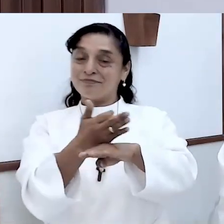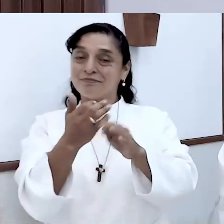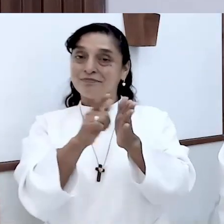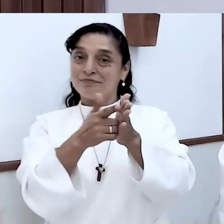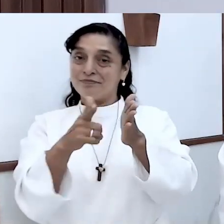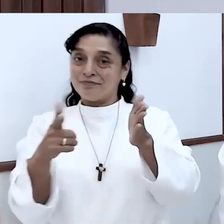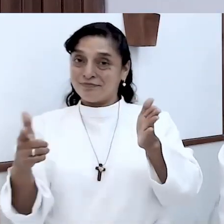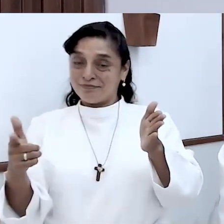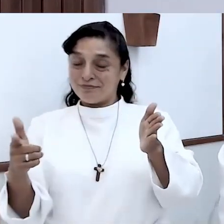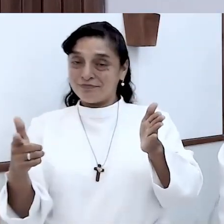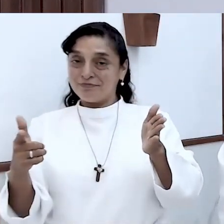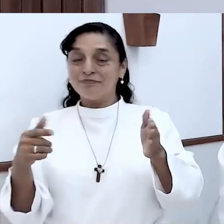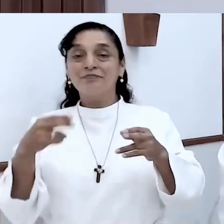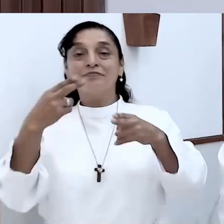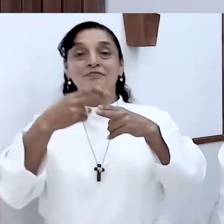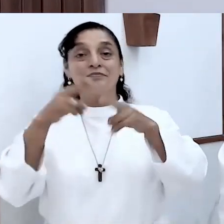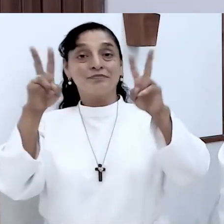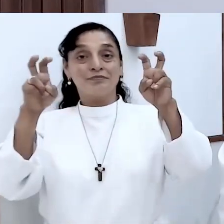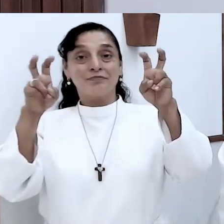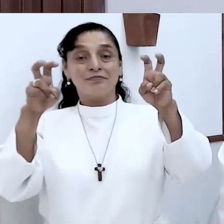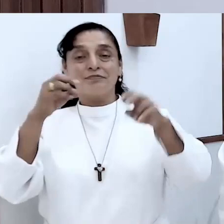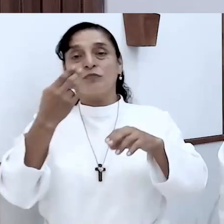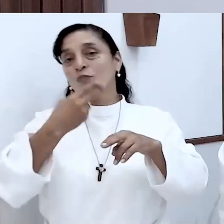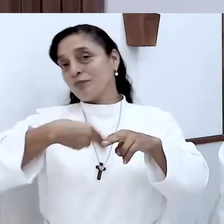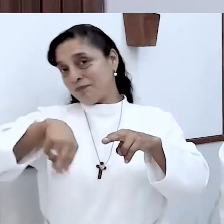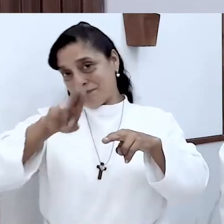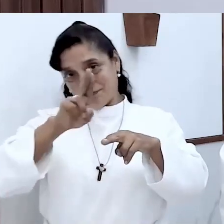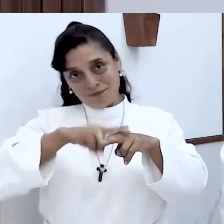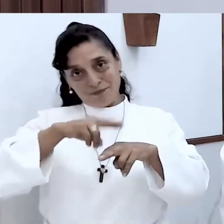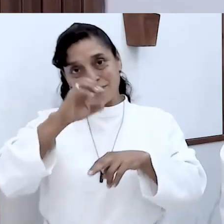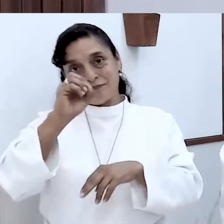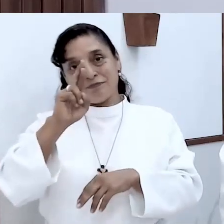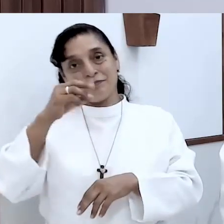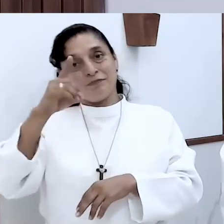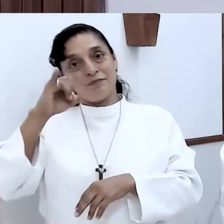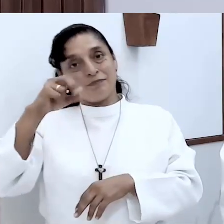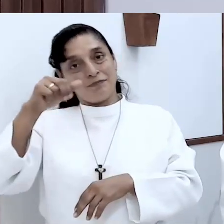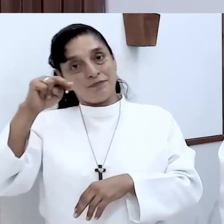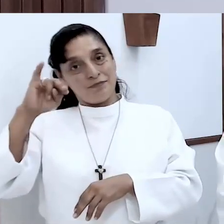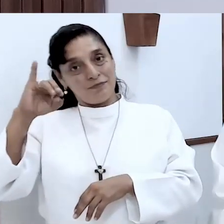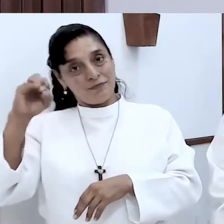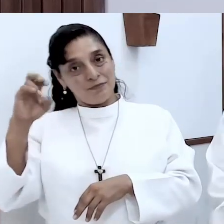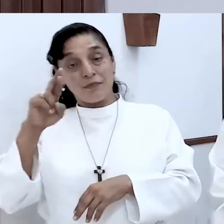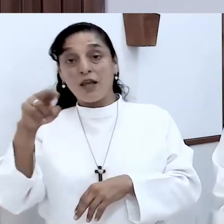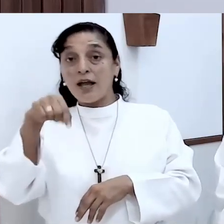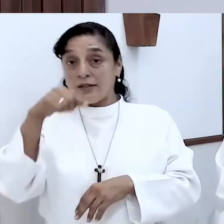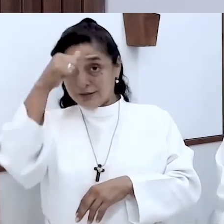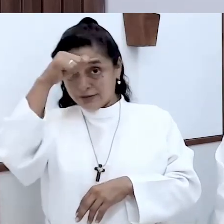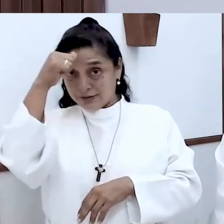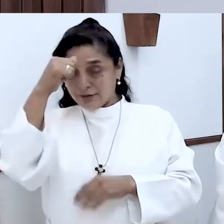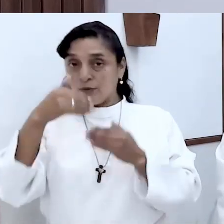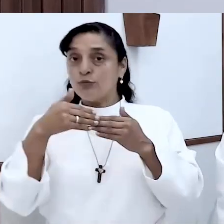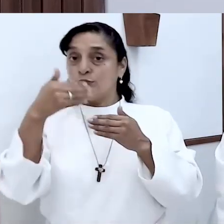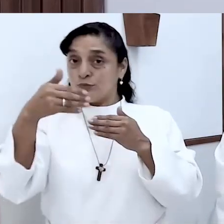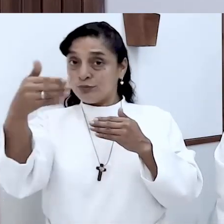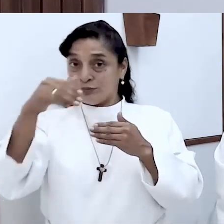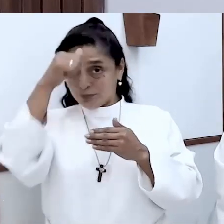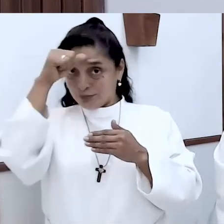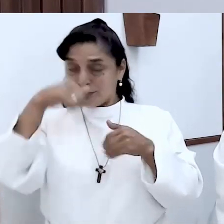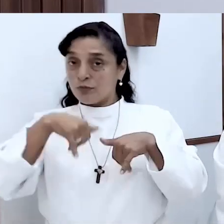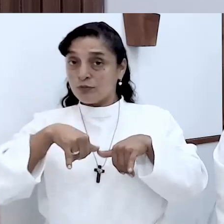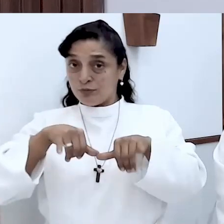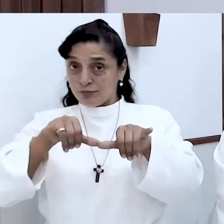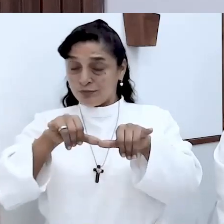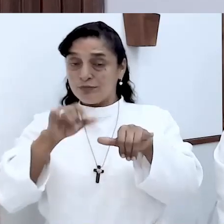litúrgico denominado ordinario. A excepción de este domingo, los siguientes vamos